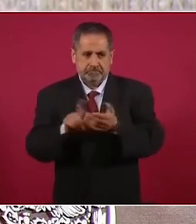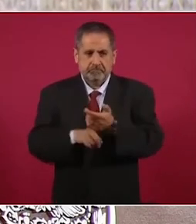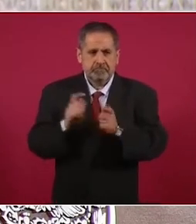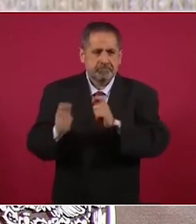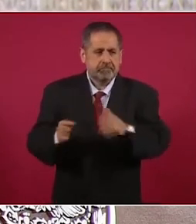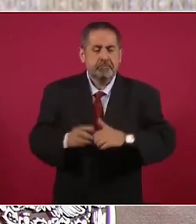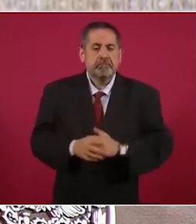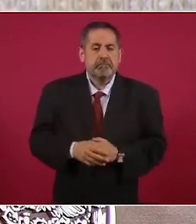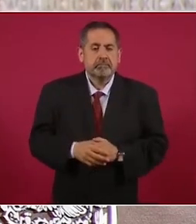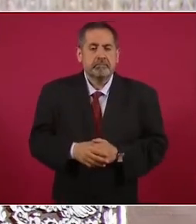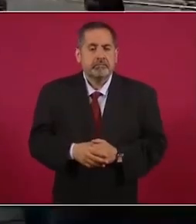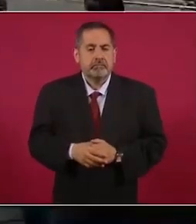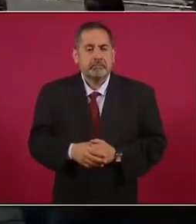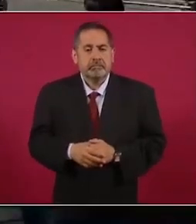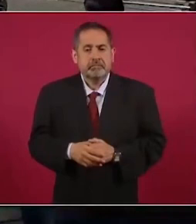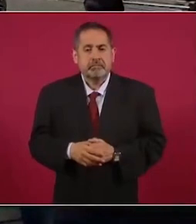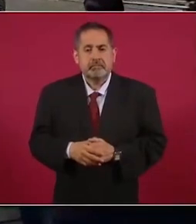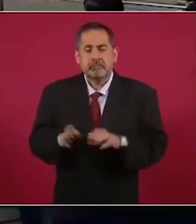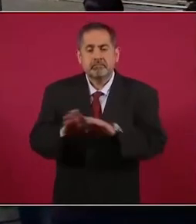Están trabajando sobre eso.